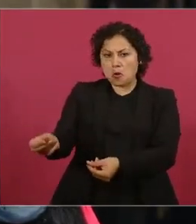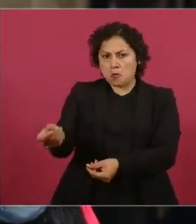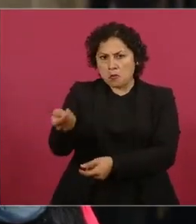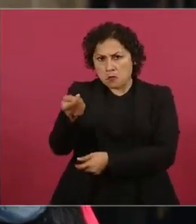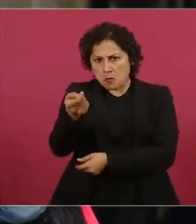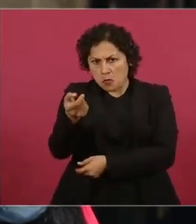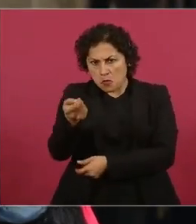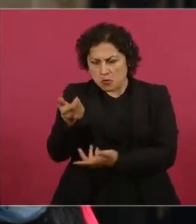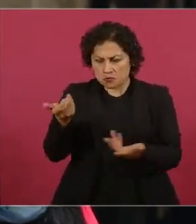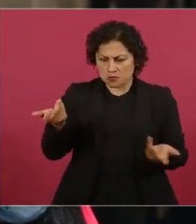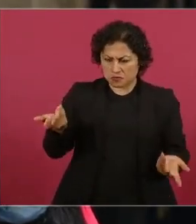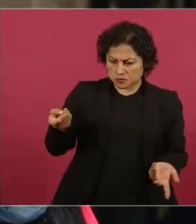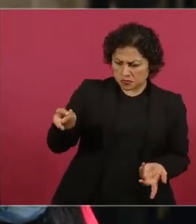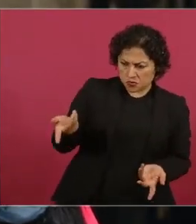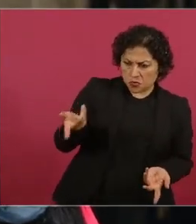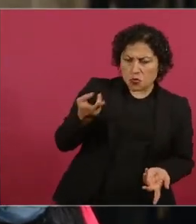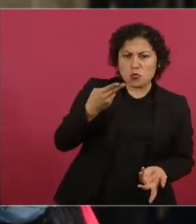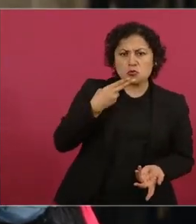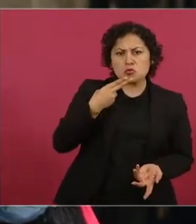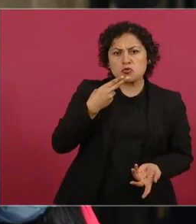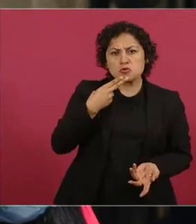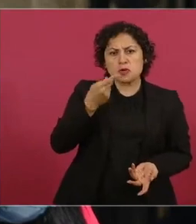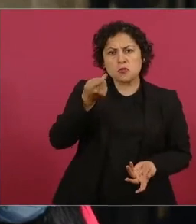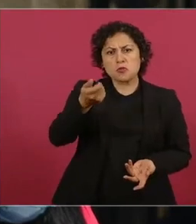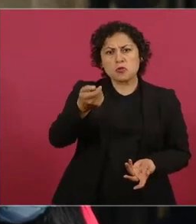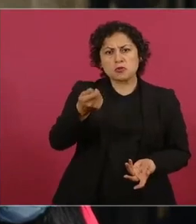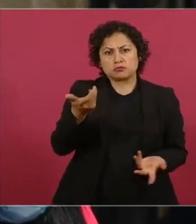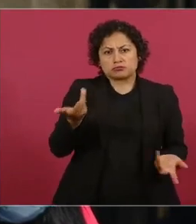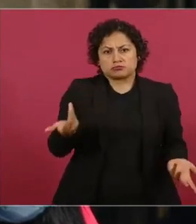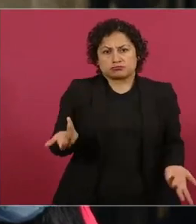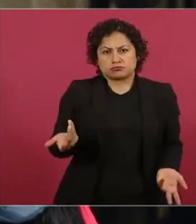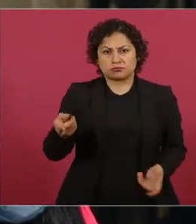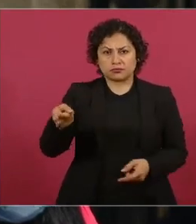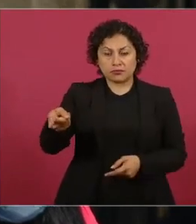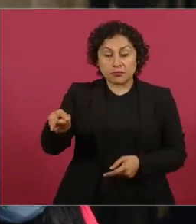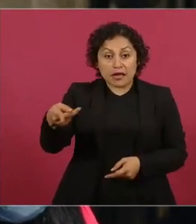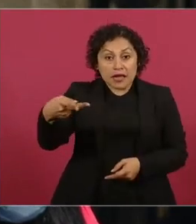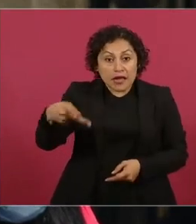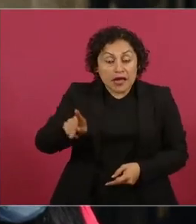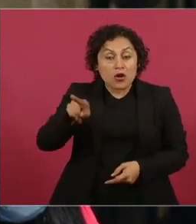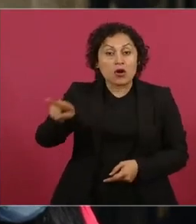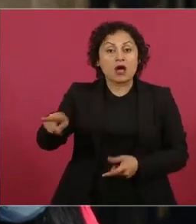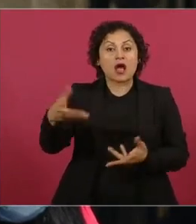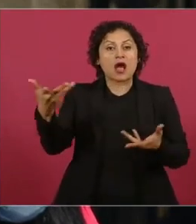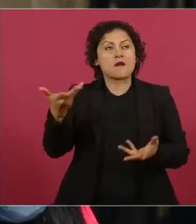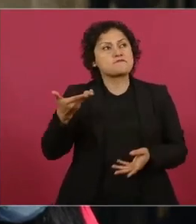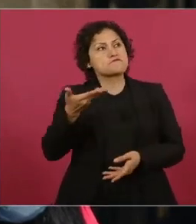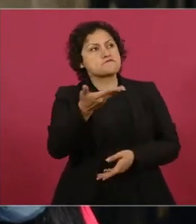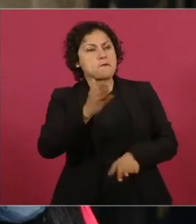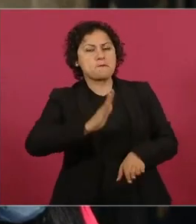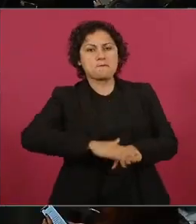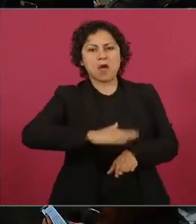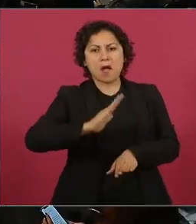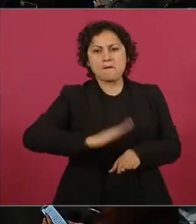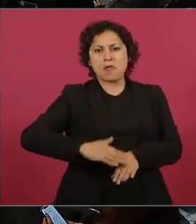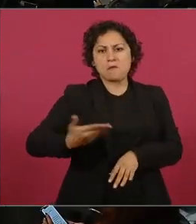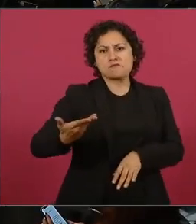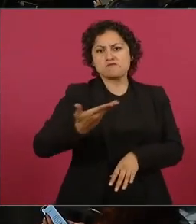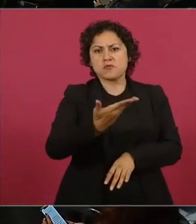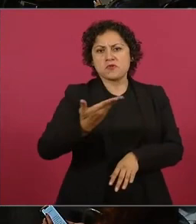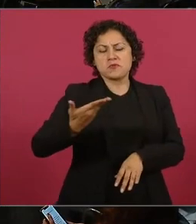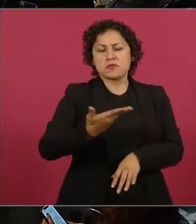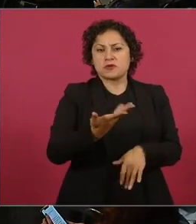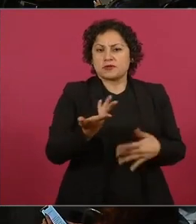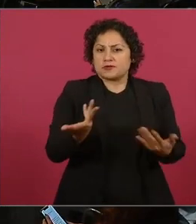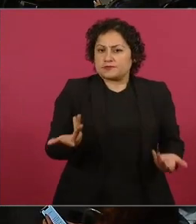pues todo su presupuesto, están y cada año reclaman más. El subejercicio no es. Es